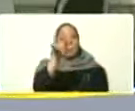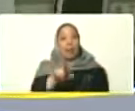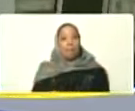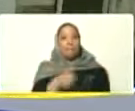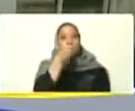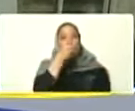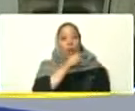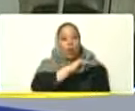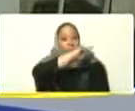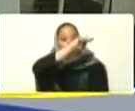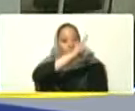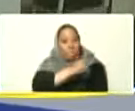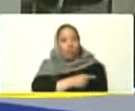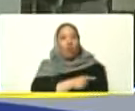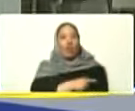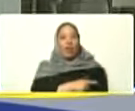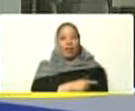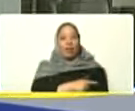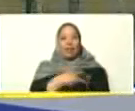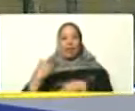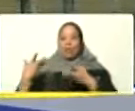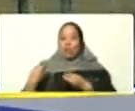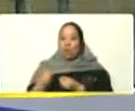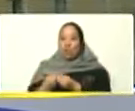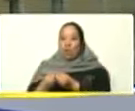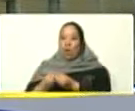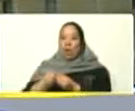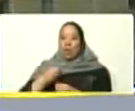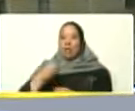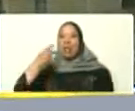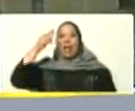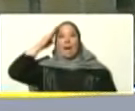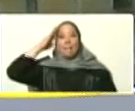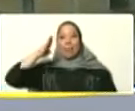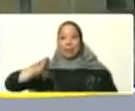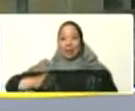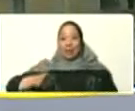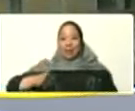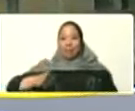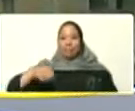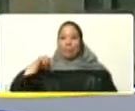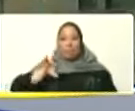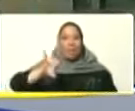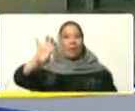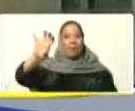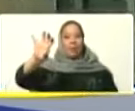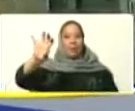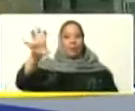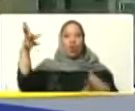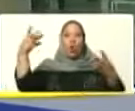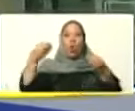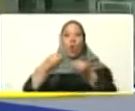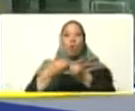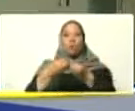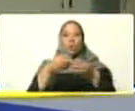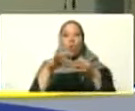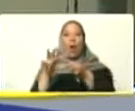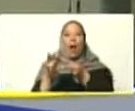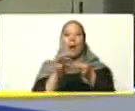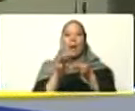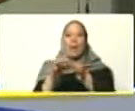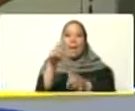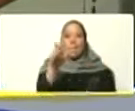inmenso de nuestra Fuerza Armada Nacional Bolivariana, el poder militar de la nación, con el poder popular, para que ustedes